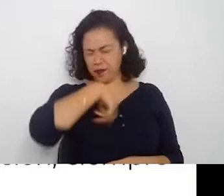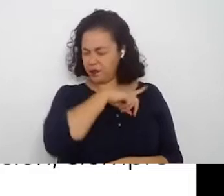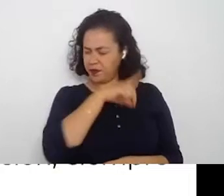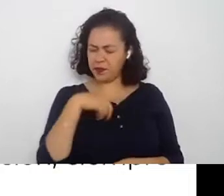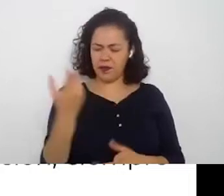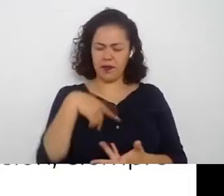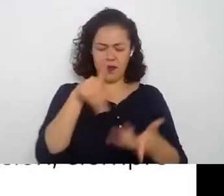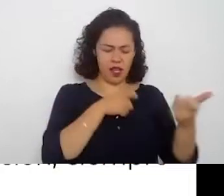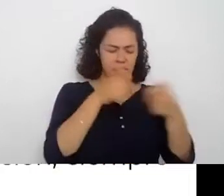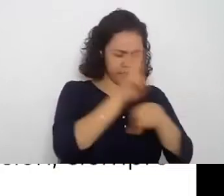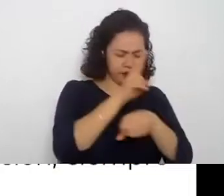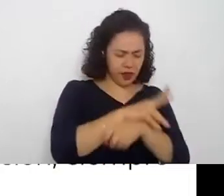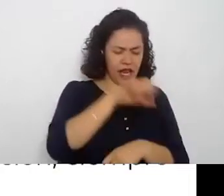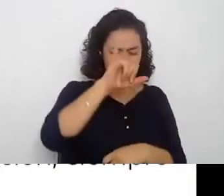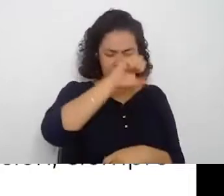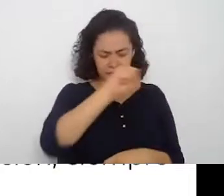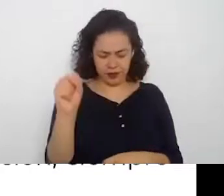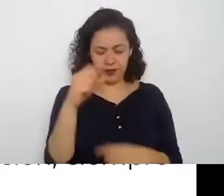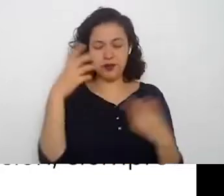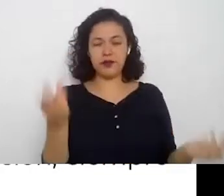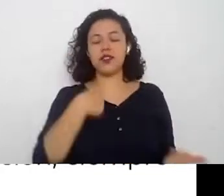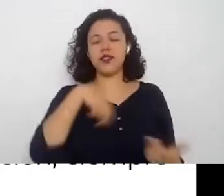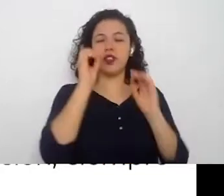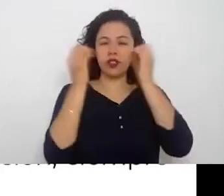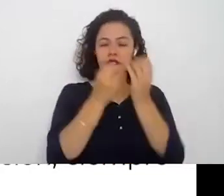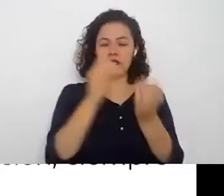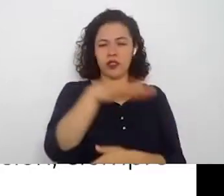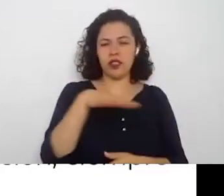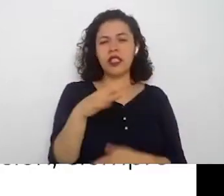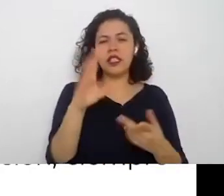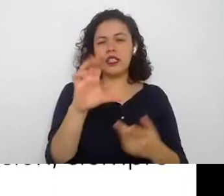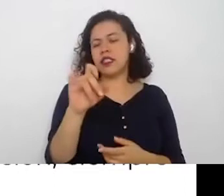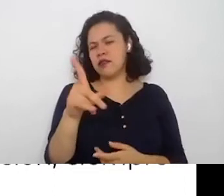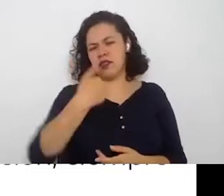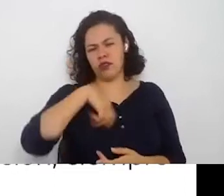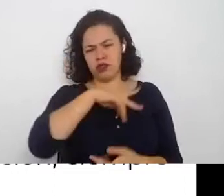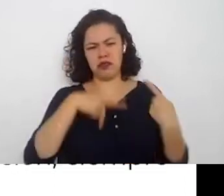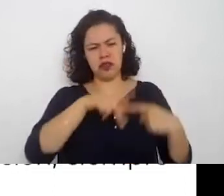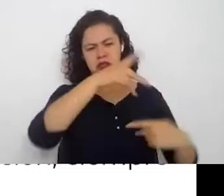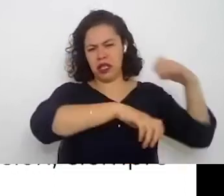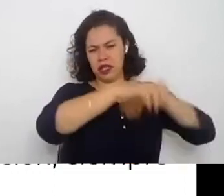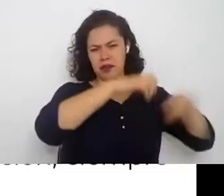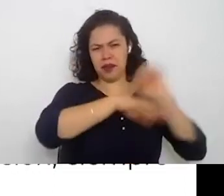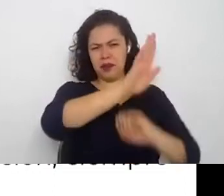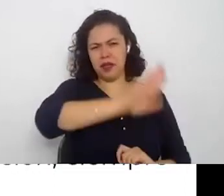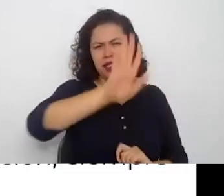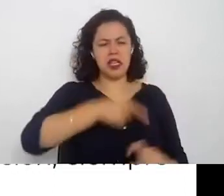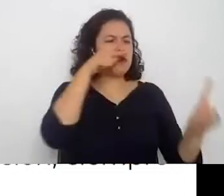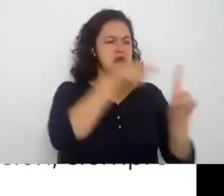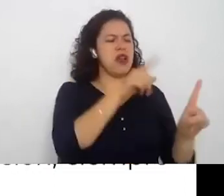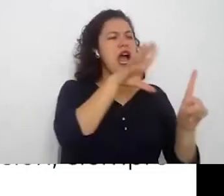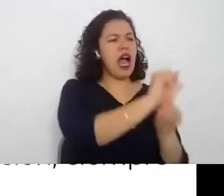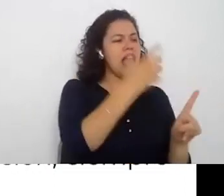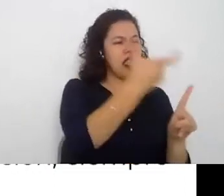como organizaciones de la sociedad civil, que ahí no nos tratan diferente, ahí somos personas morales, con fines o sin fines, pero somos